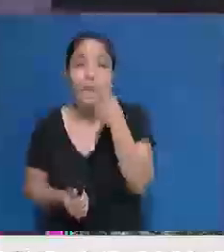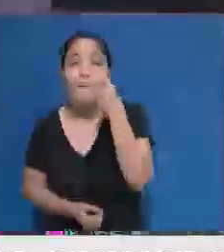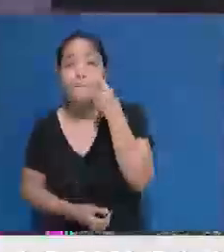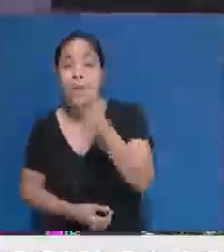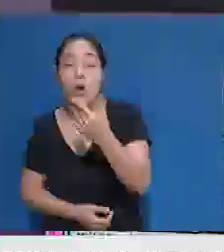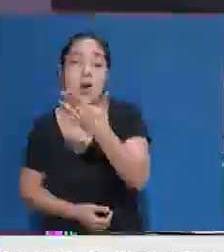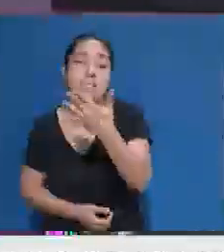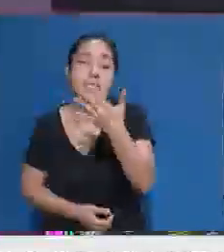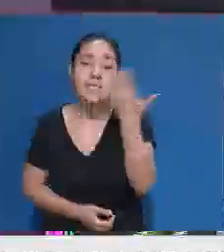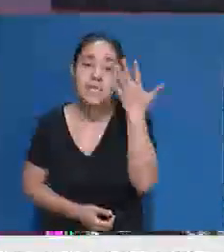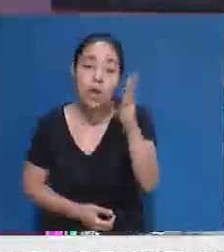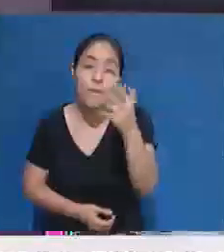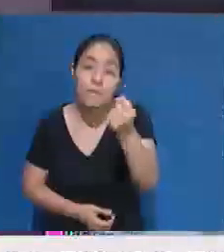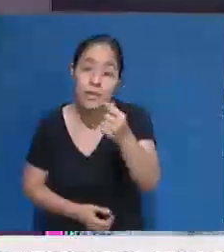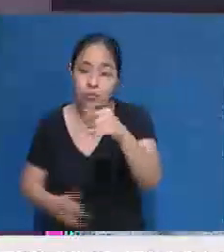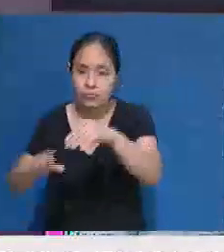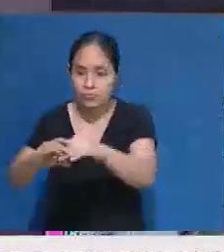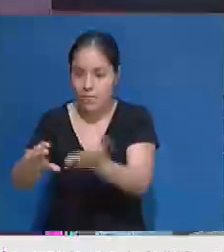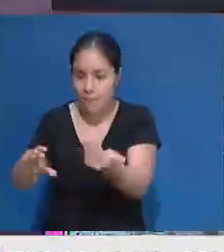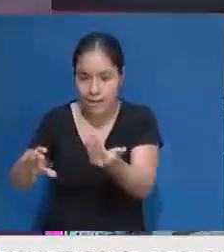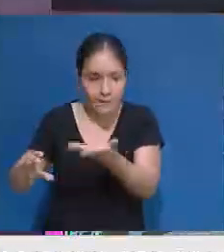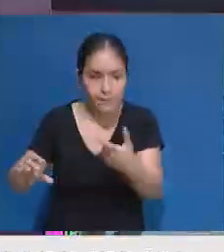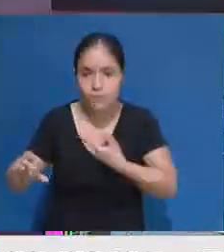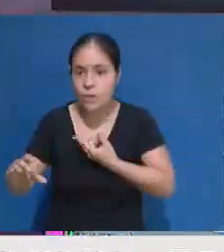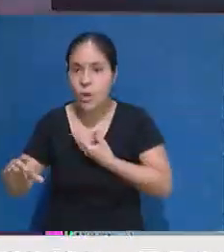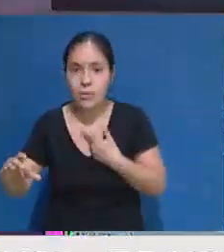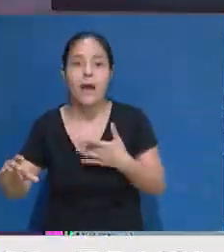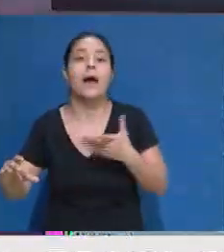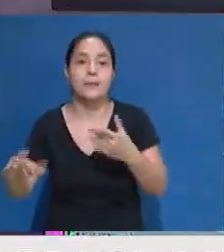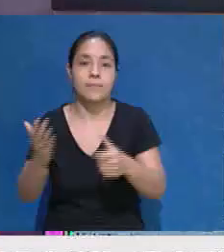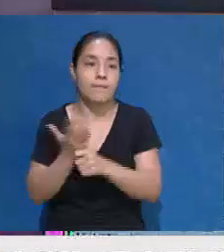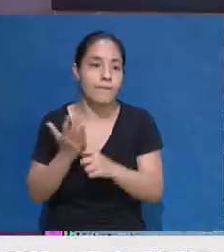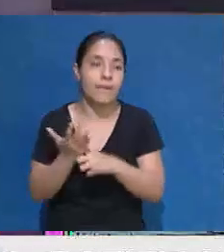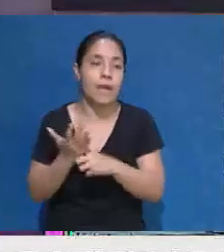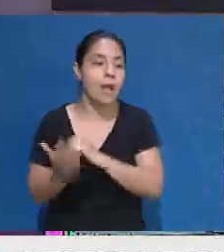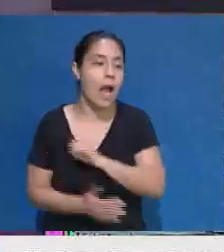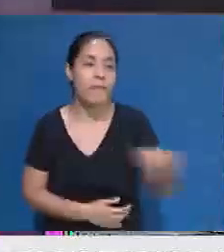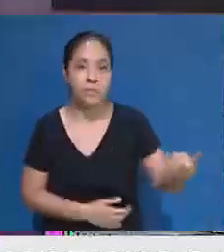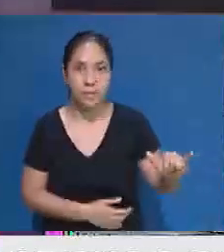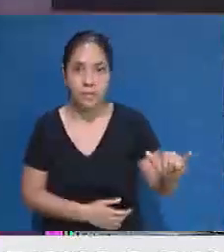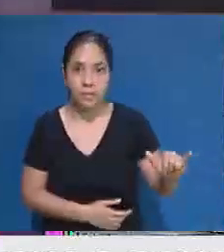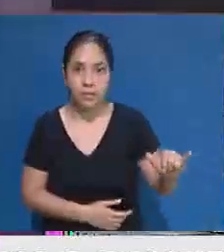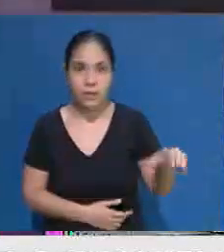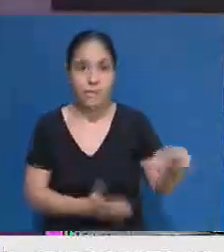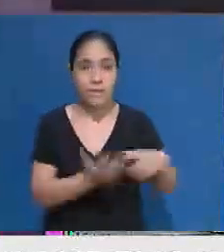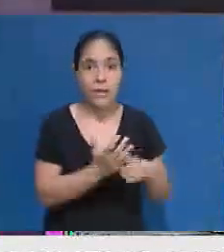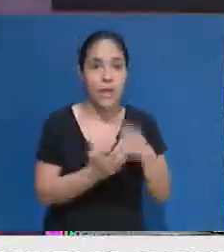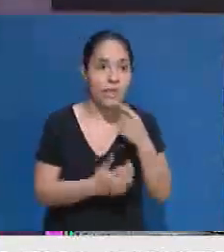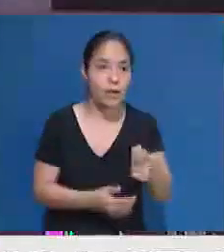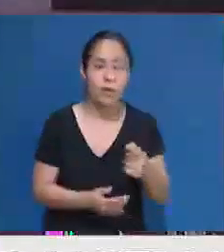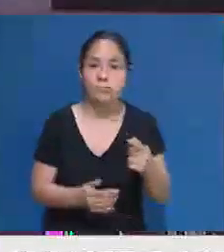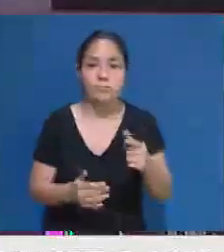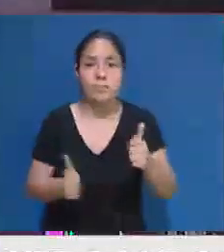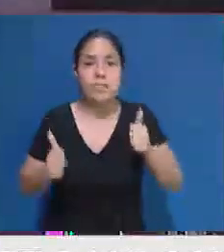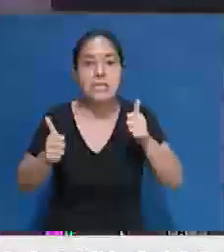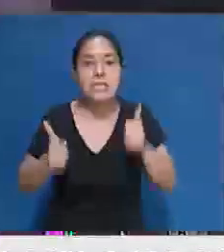pesos, y por eso es que lo advirtieron inmediatamente a la fiscal de turno y la fiscal ordenó que nadie se moviera. Cuando fueron a